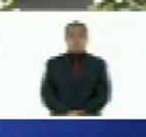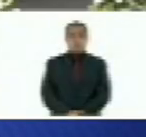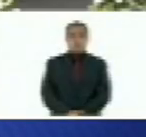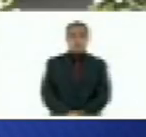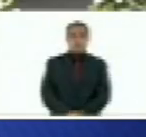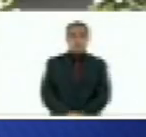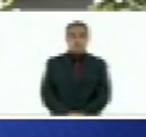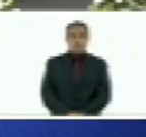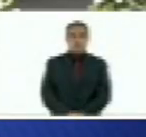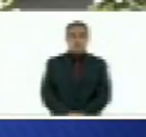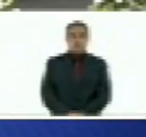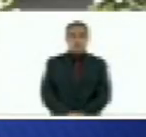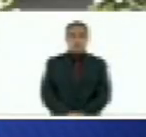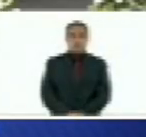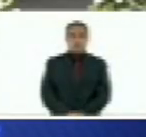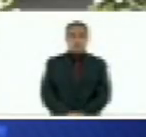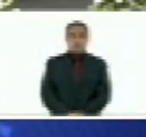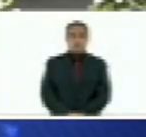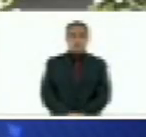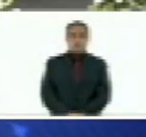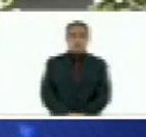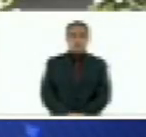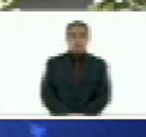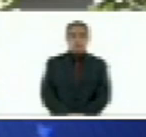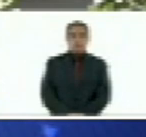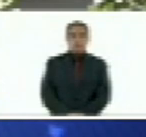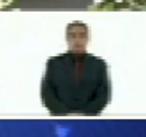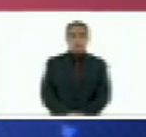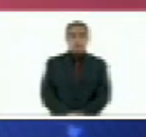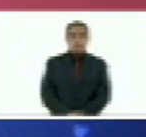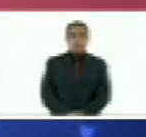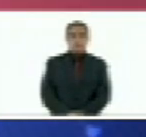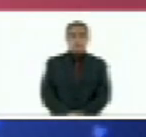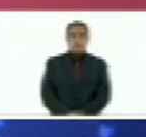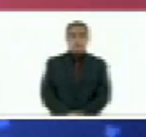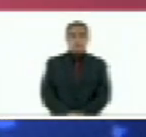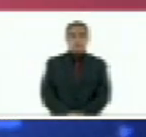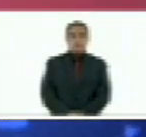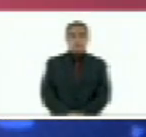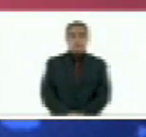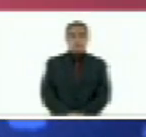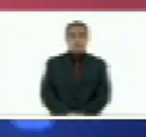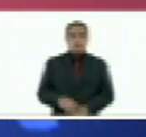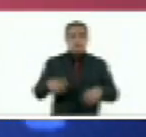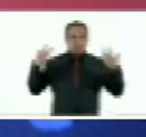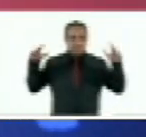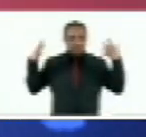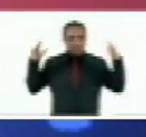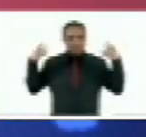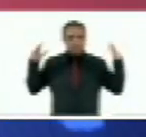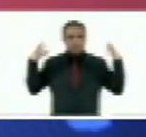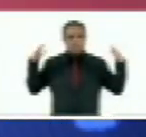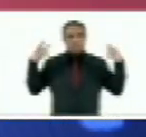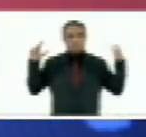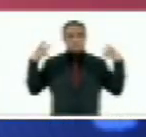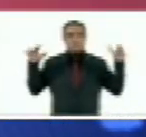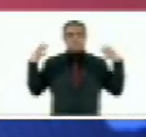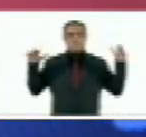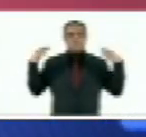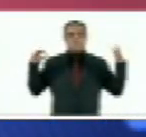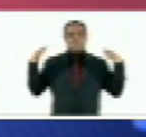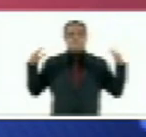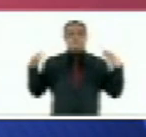qué de qué tamaños y qué implica la diferencia Mira la diferencia podría permitir desde